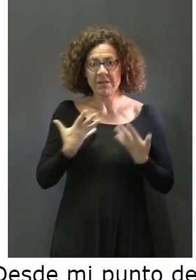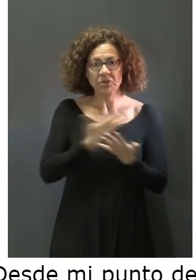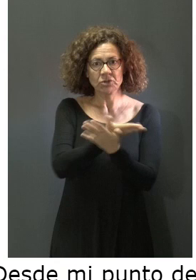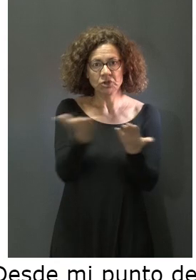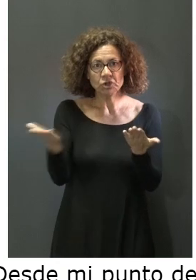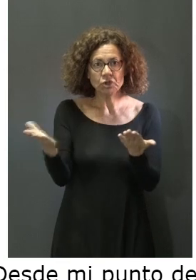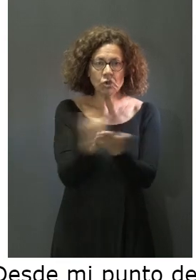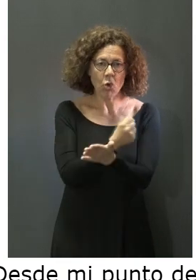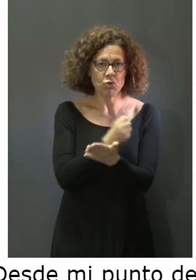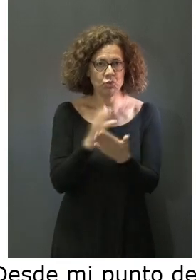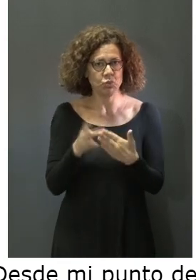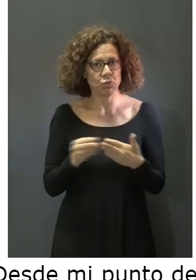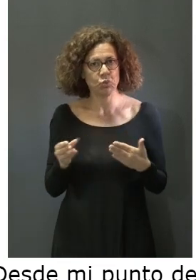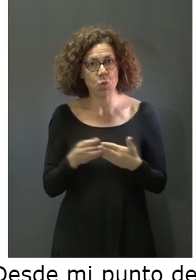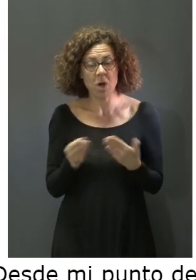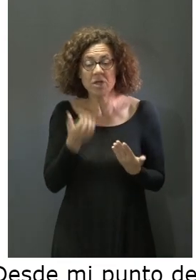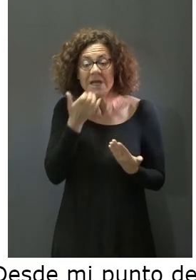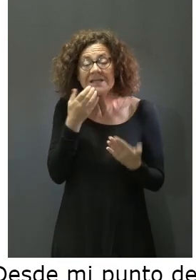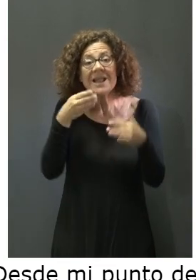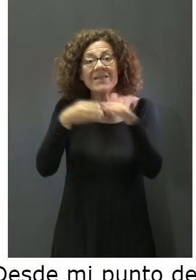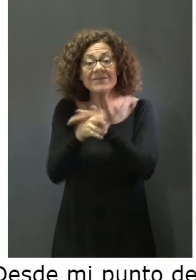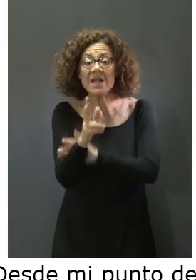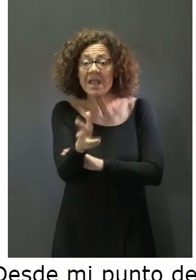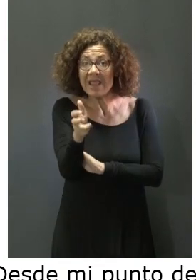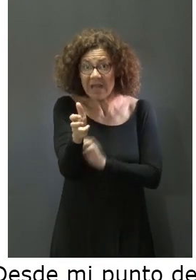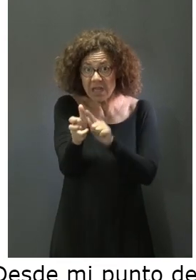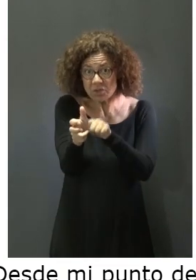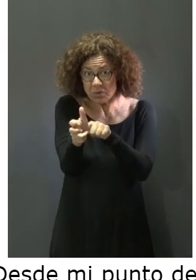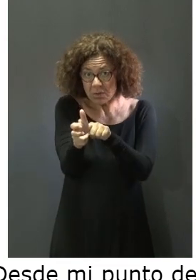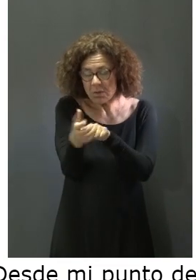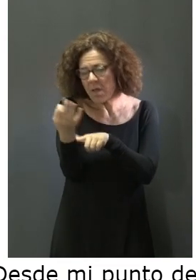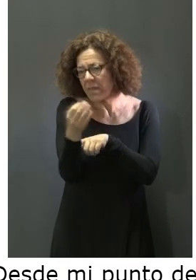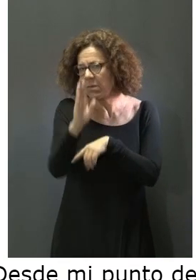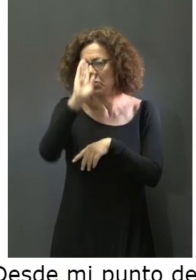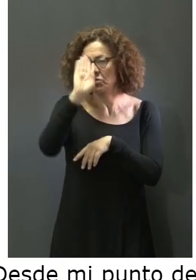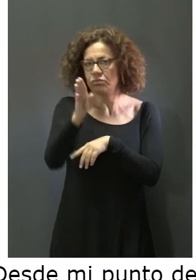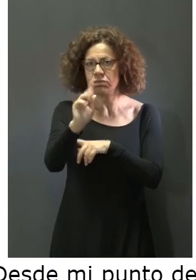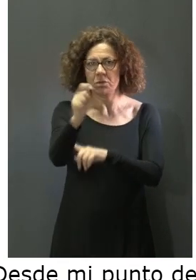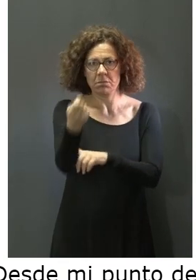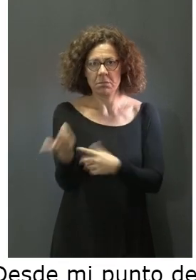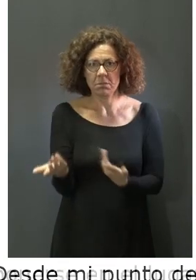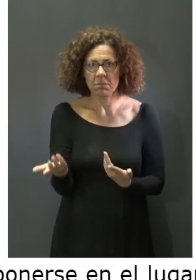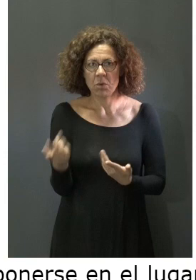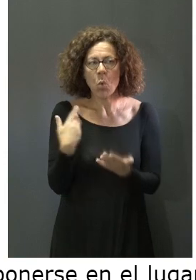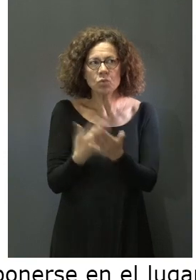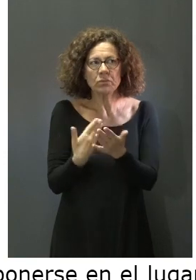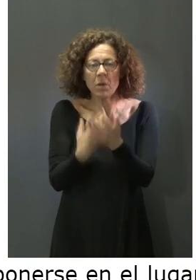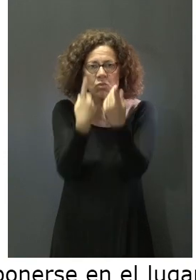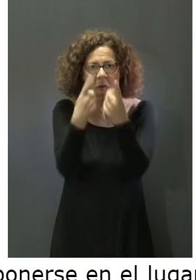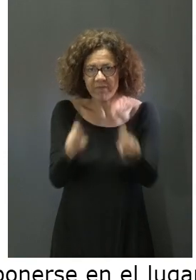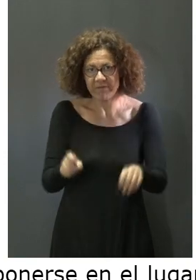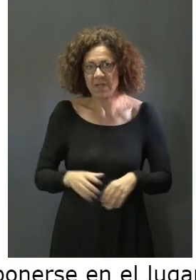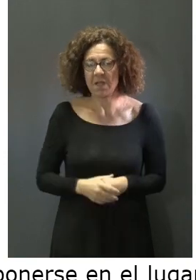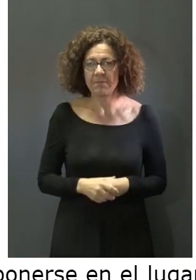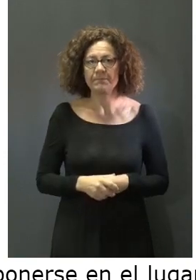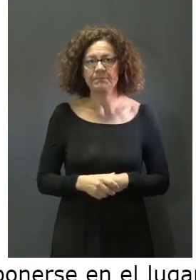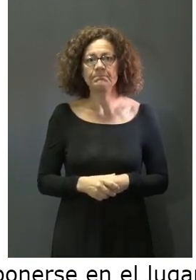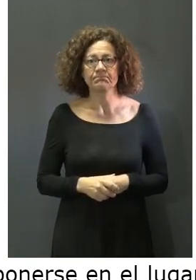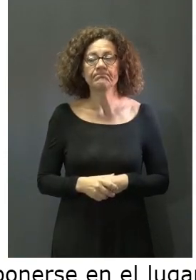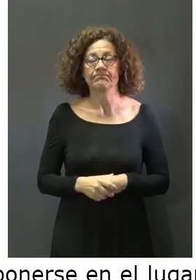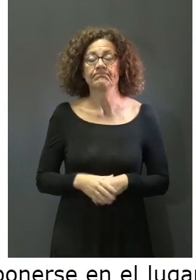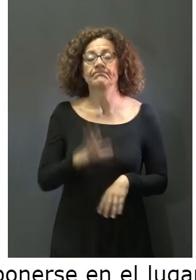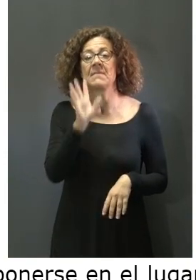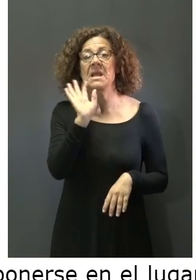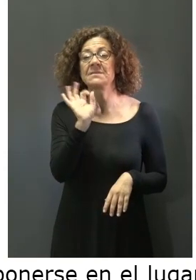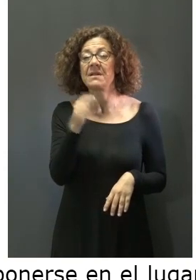¿no? Entonces, si la accesibilidad es un derecho, pues hay que ir directamente a por ello, sin tanta justificación. Sí, sobre eso que dices,